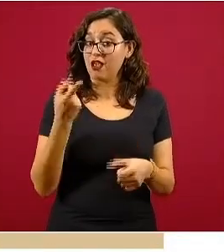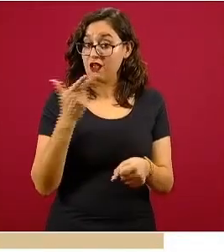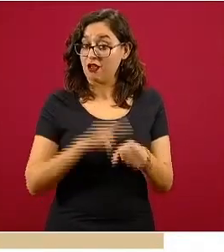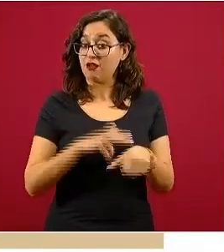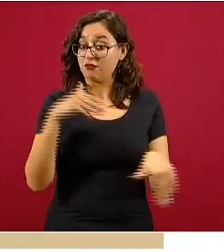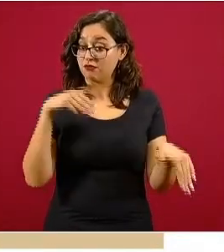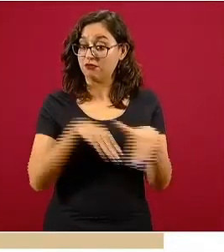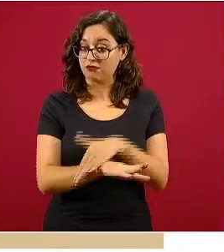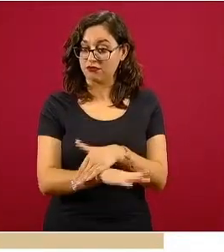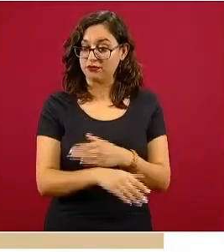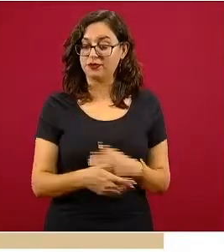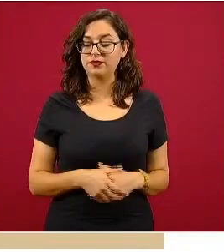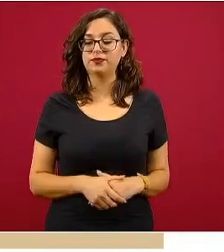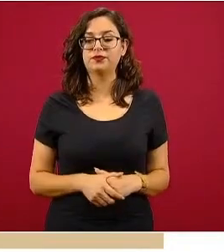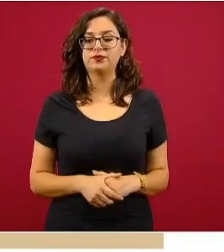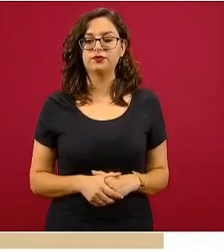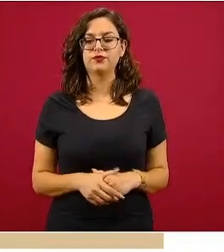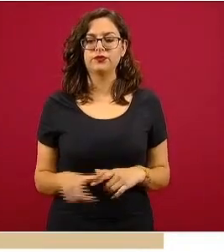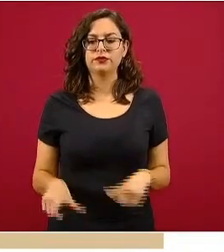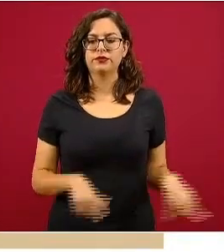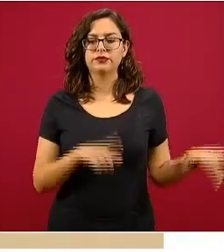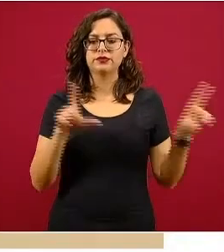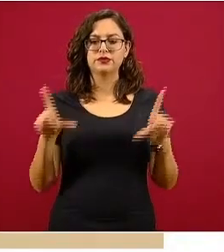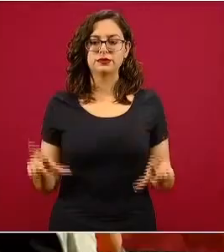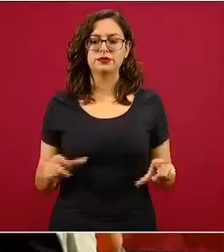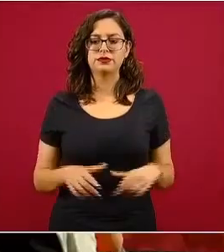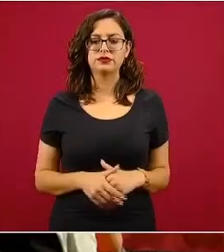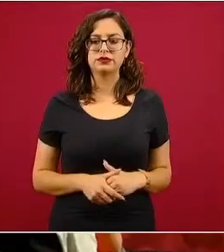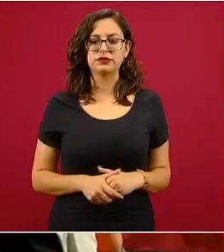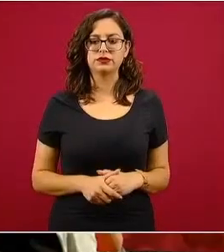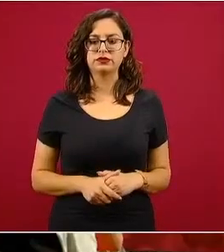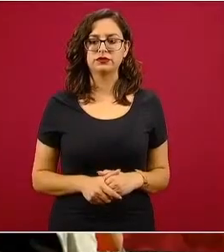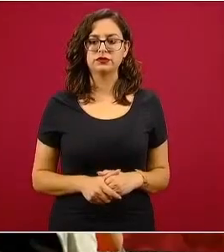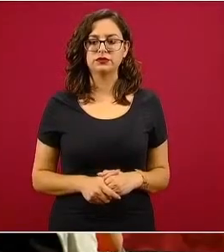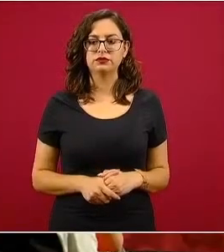de casos estimados. Veamos la siguiente.